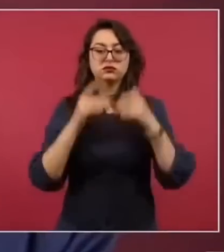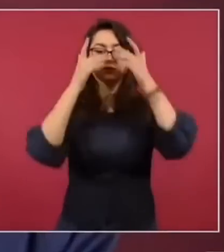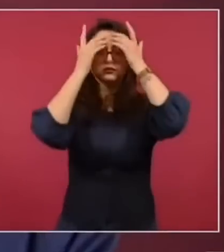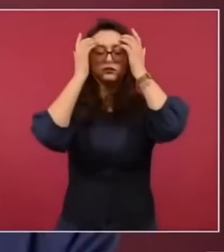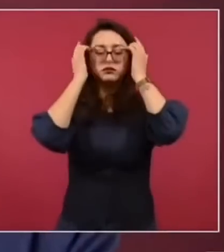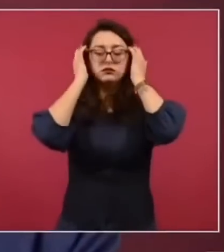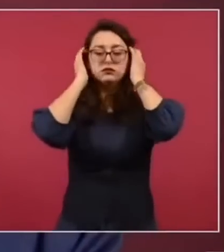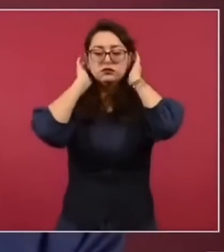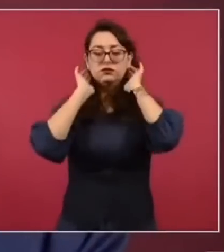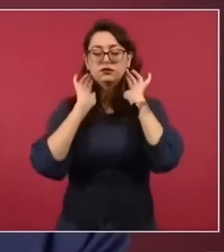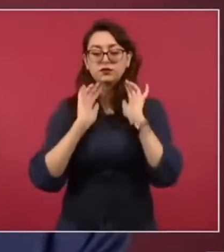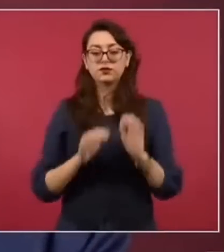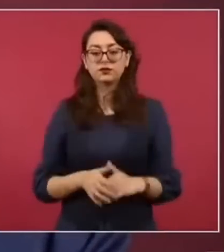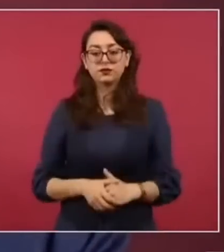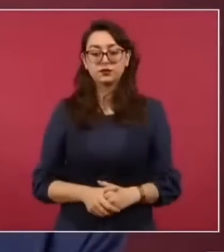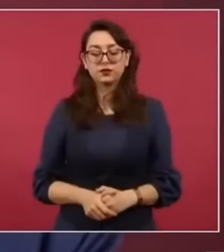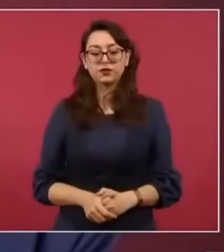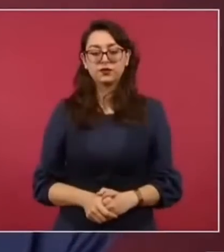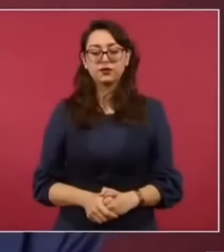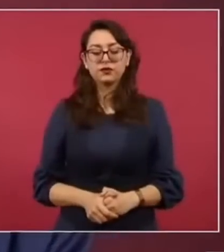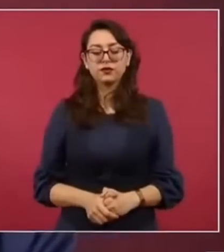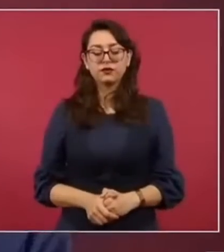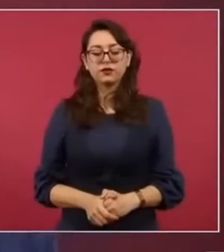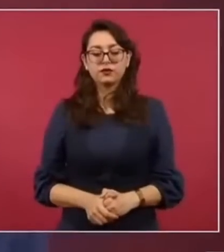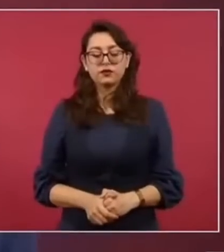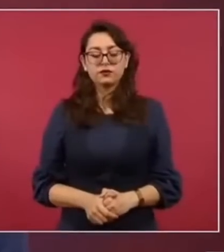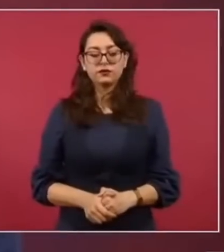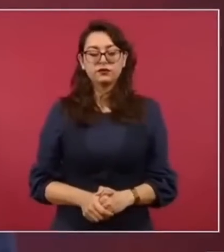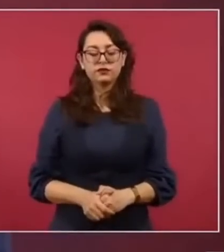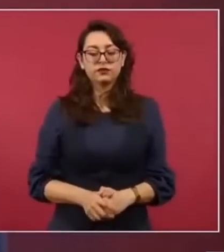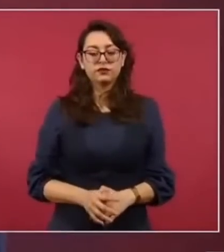Y su